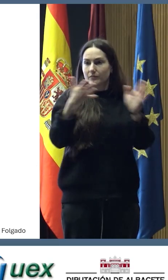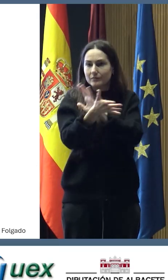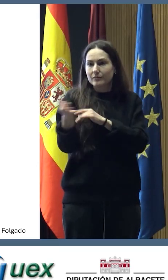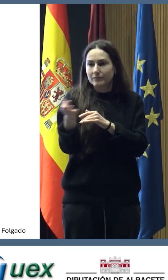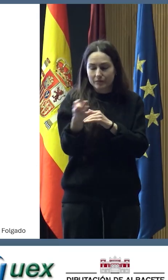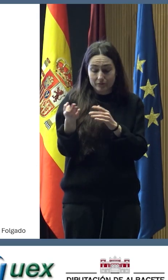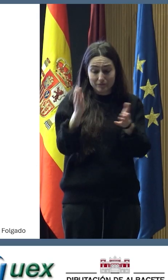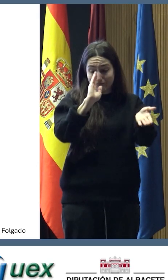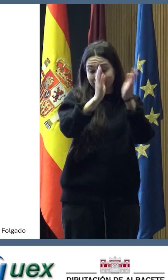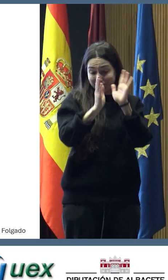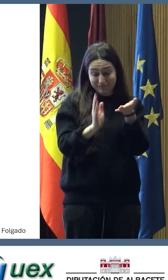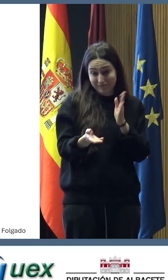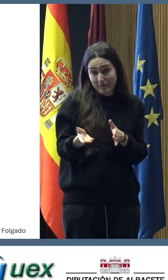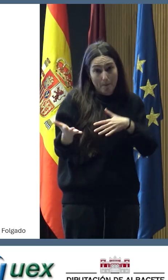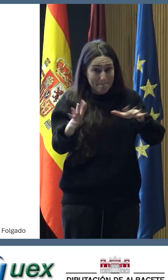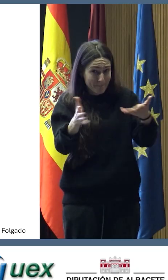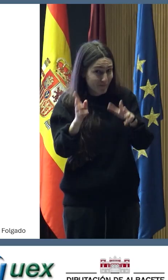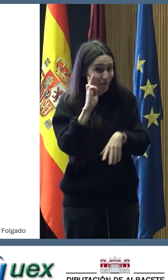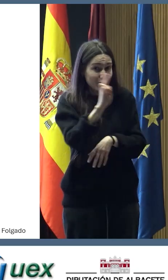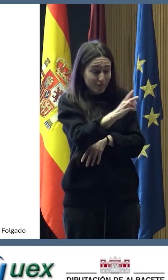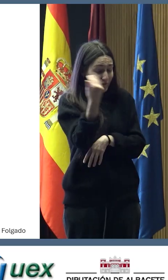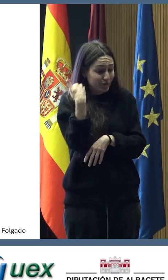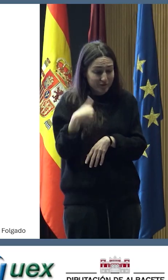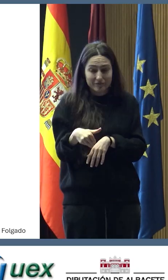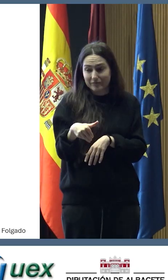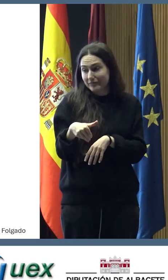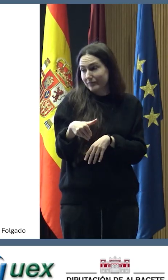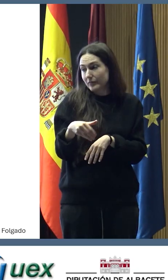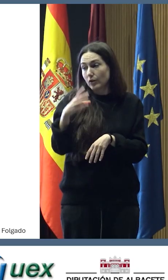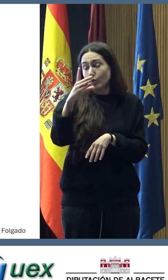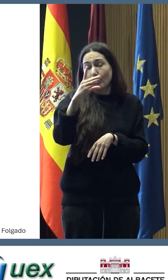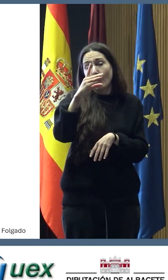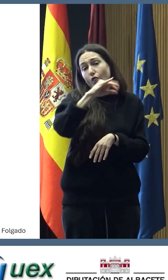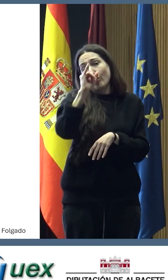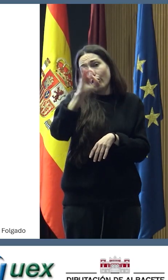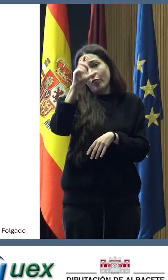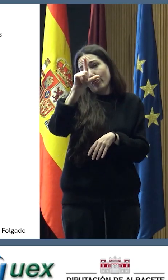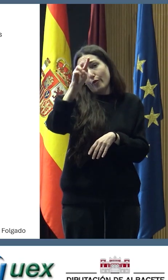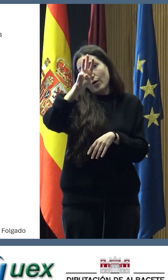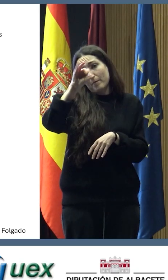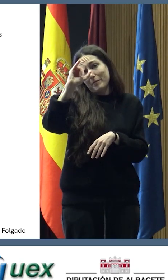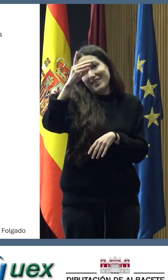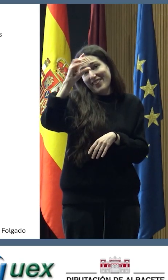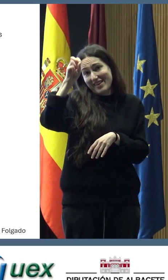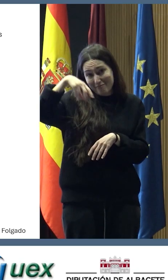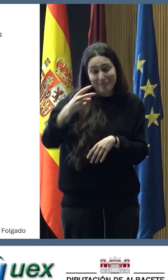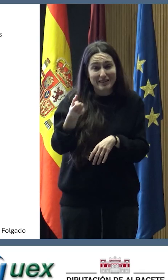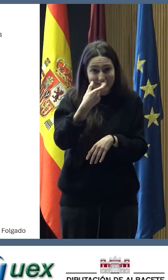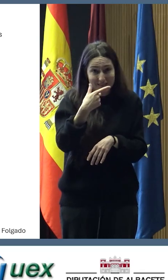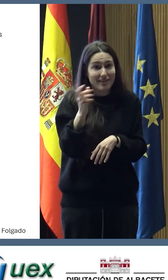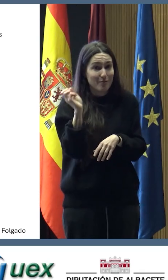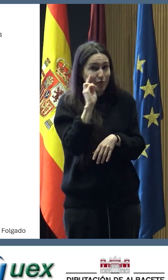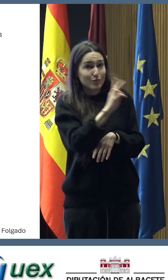Tratamiento más o menos, ya lo hemos mirado un poquito con Solpiden y eso. Y